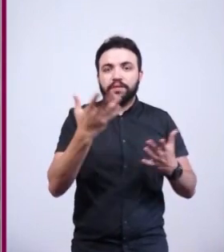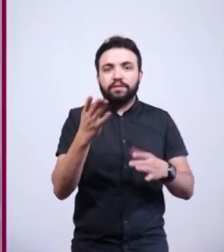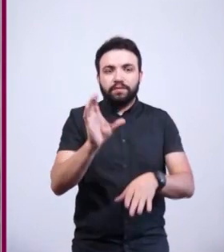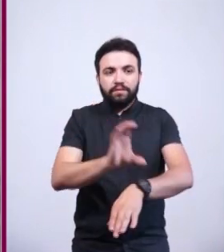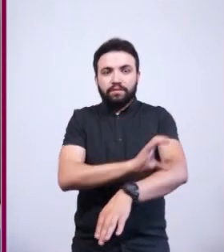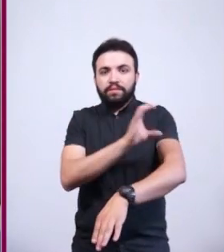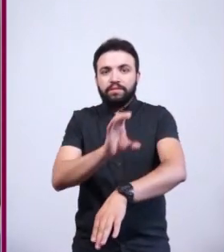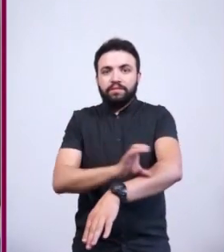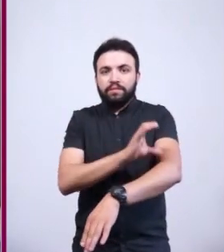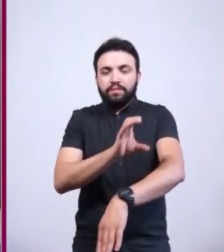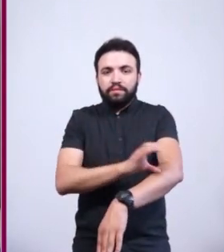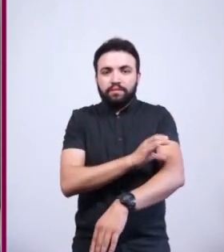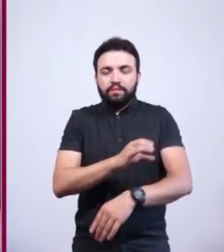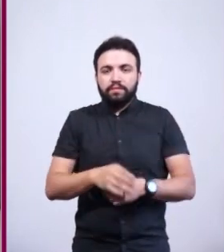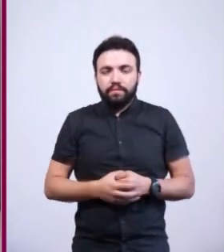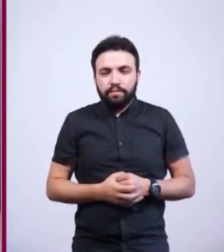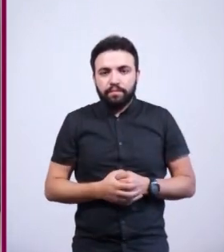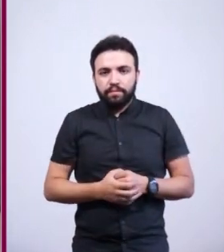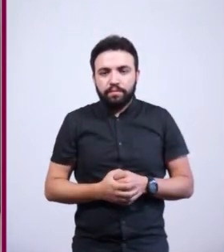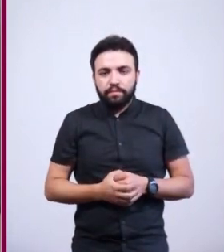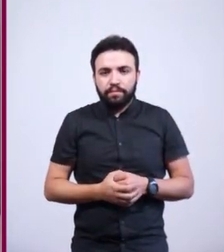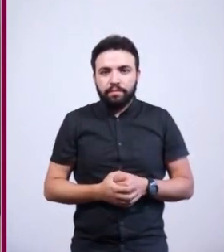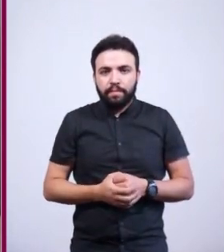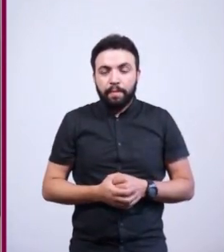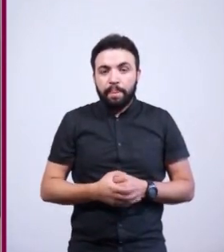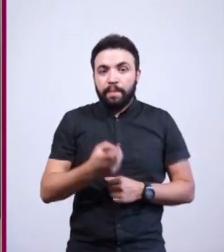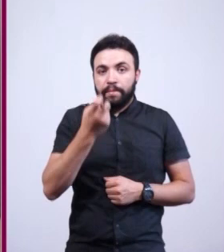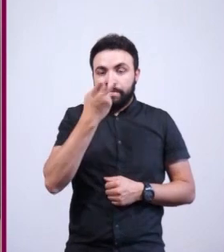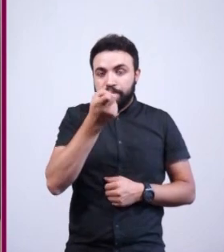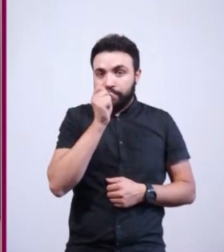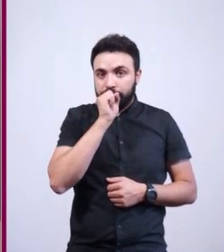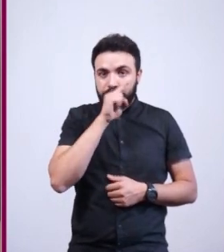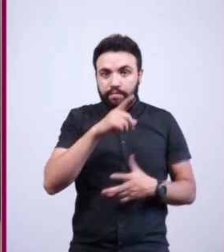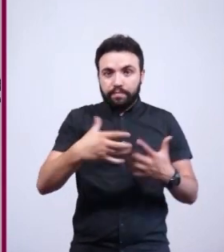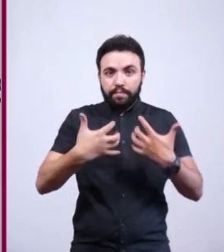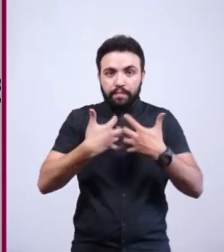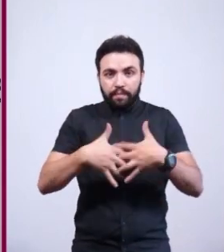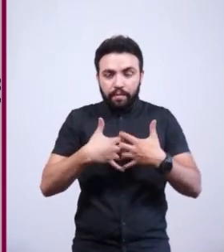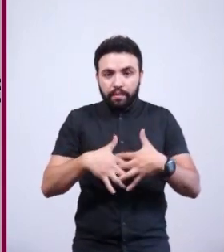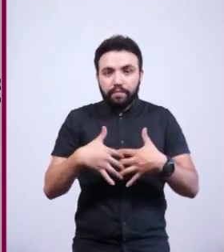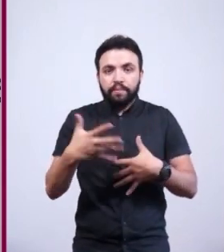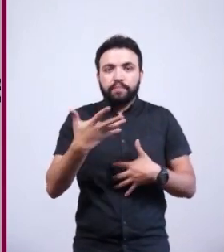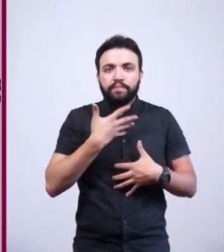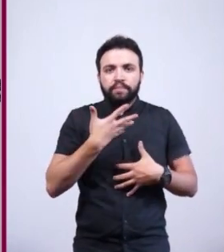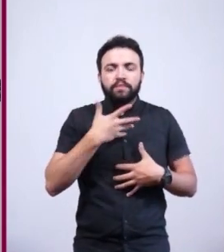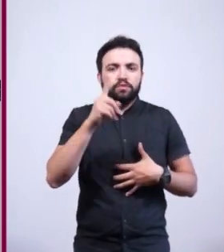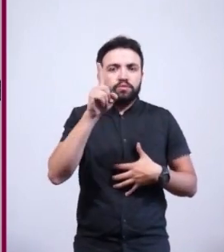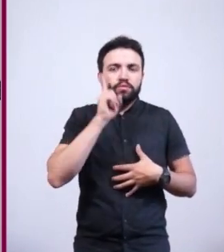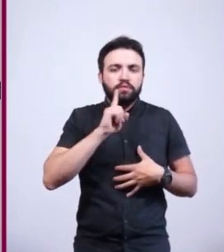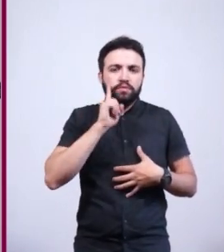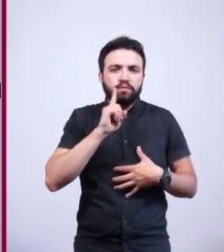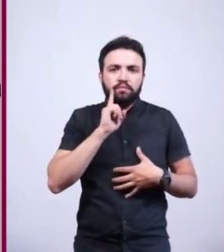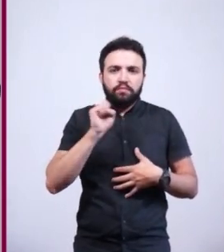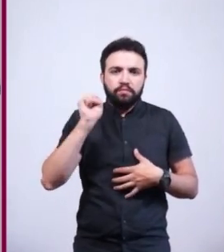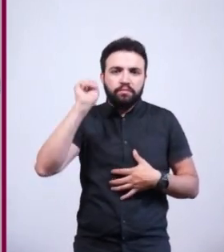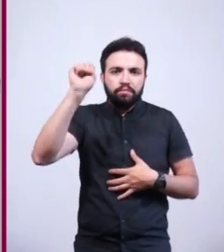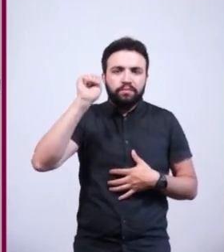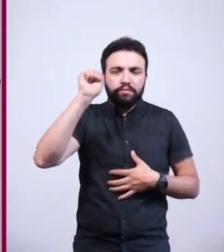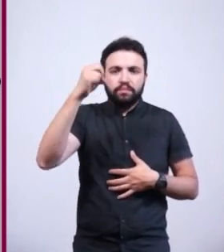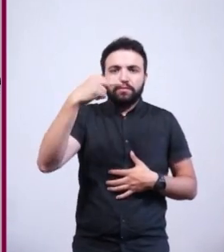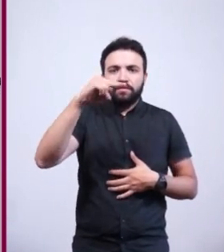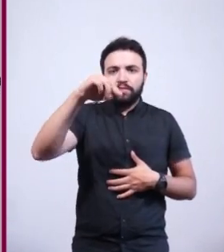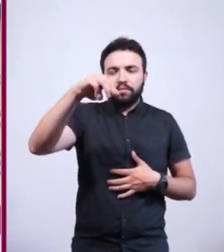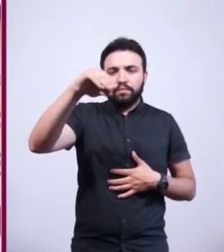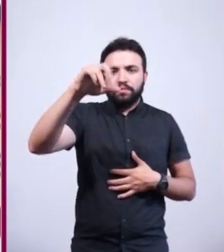¿no?, hidroeléctrica. Y en esta misma fábrica hubo una luchadora social que se llama María Arcelia